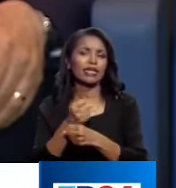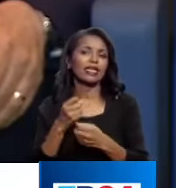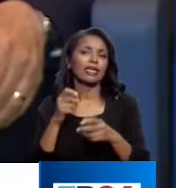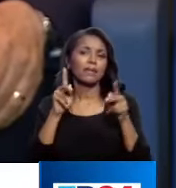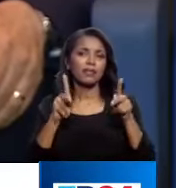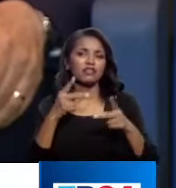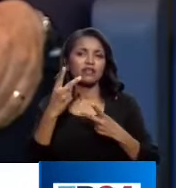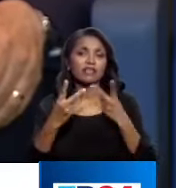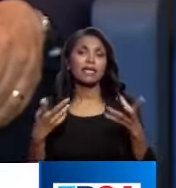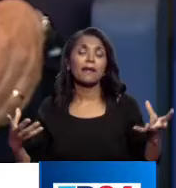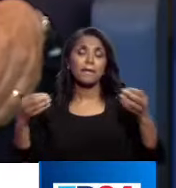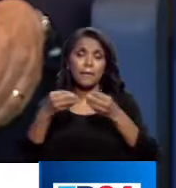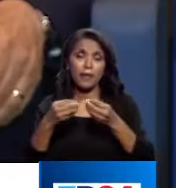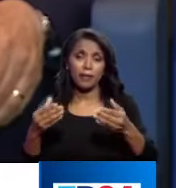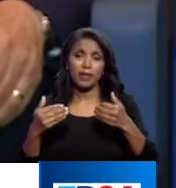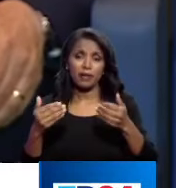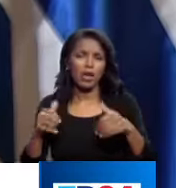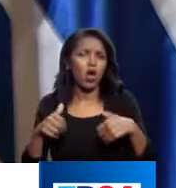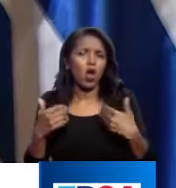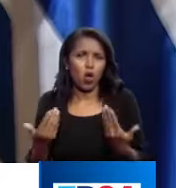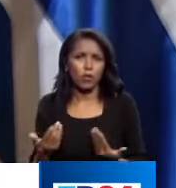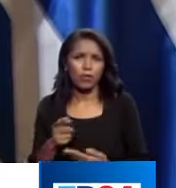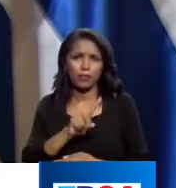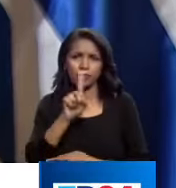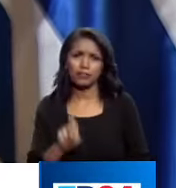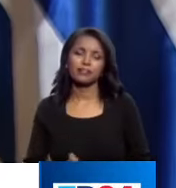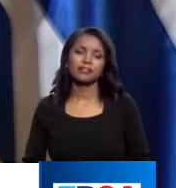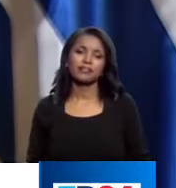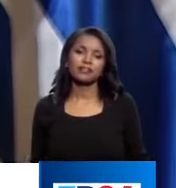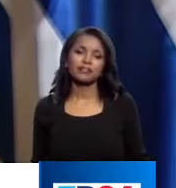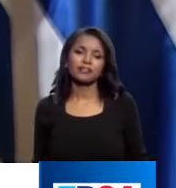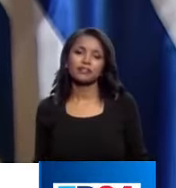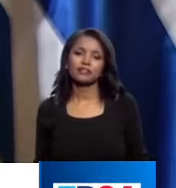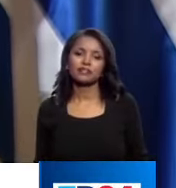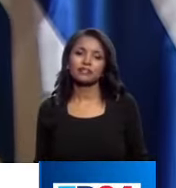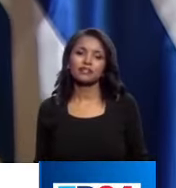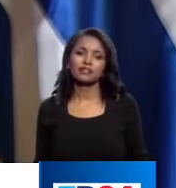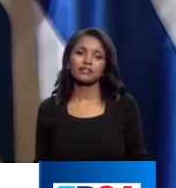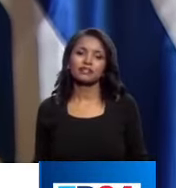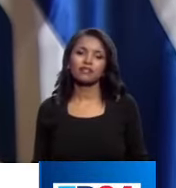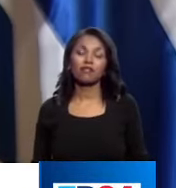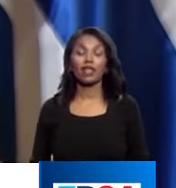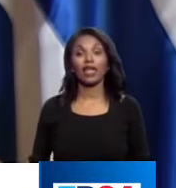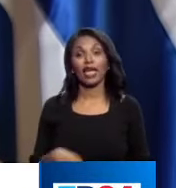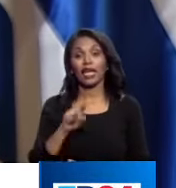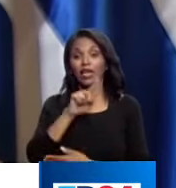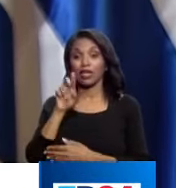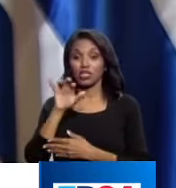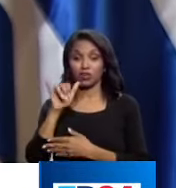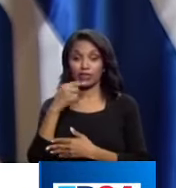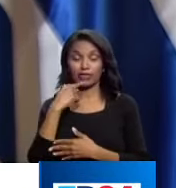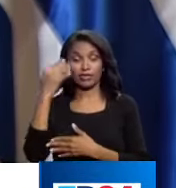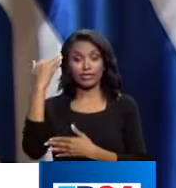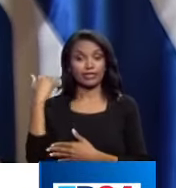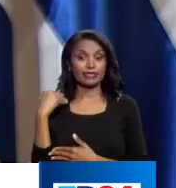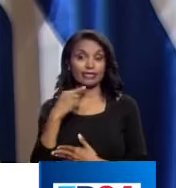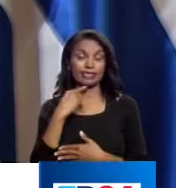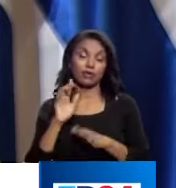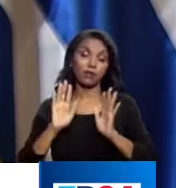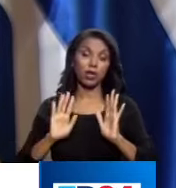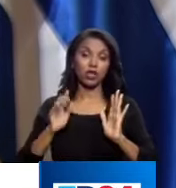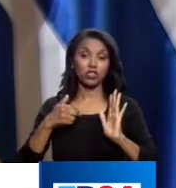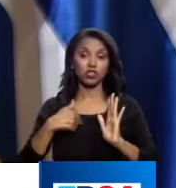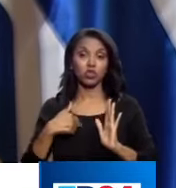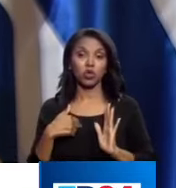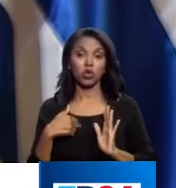a Panamá? Tiene 1 minuto y medio a partir de ahora. Bueno, me voy a meter en problemas, pero como acostumbro a decir